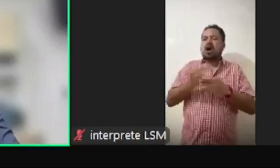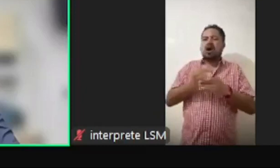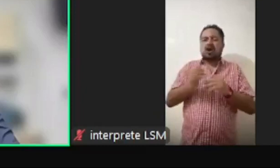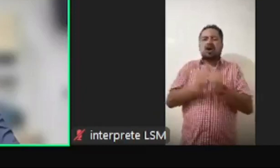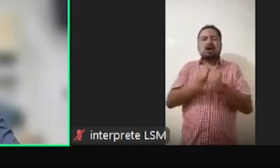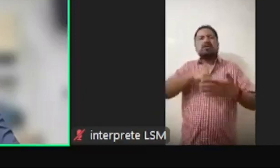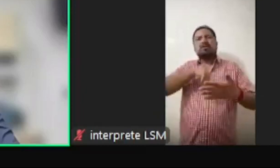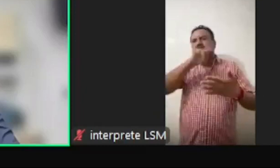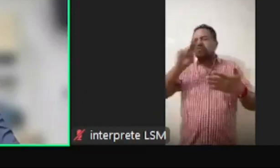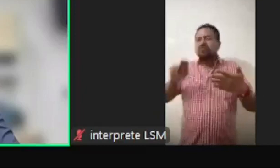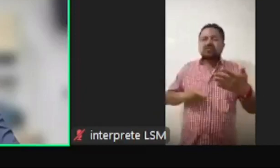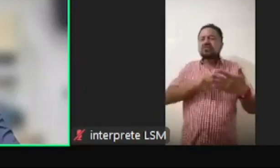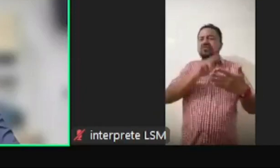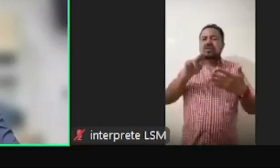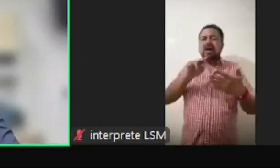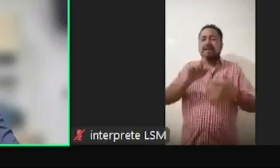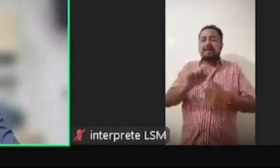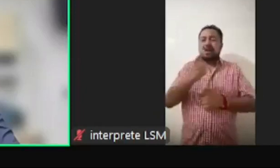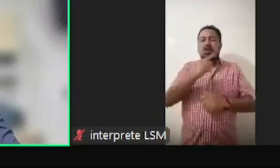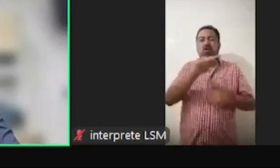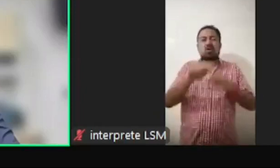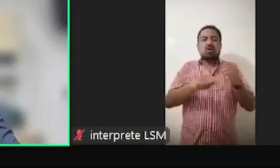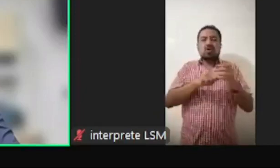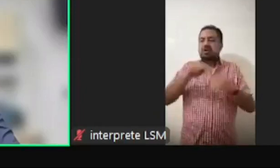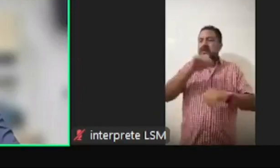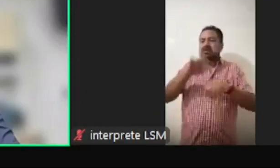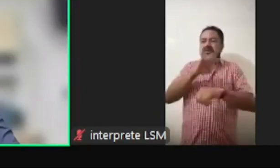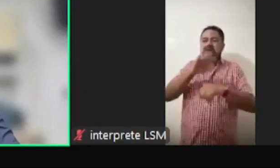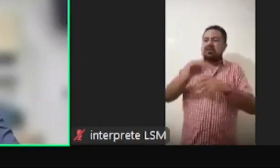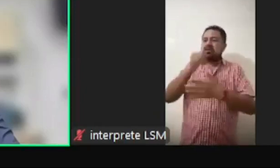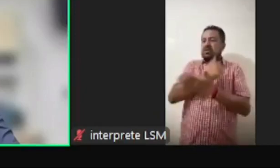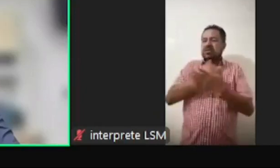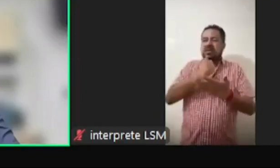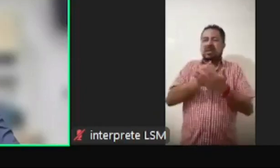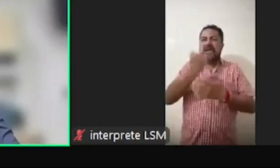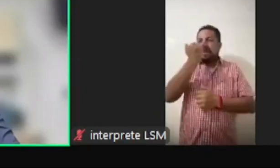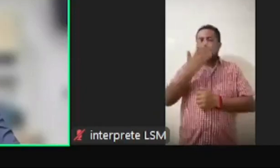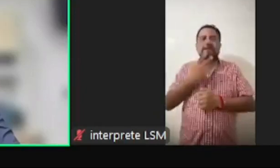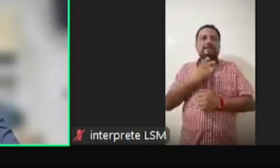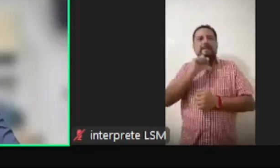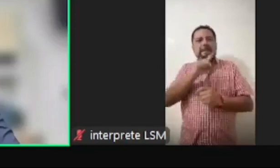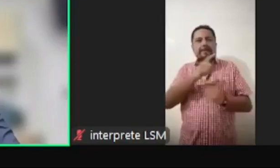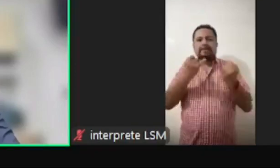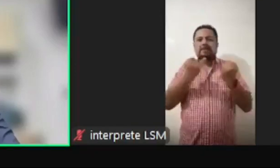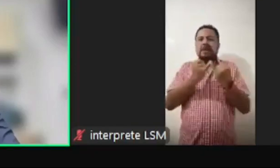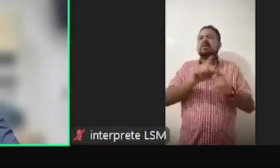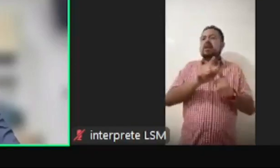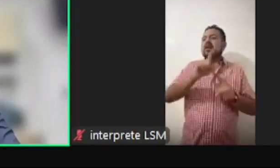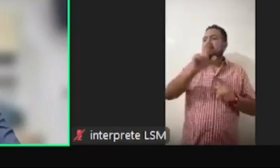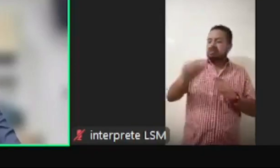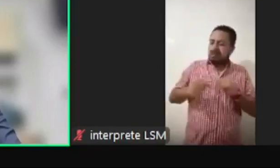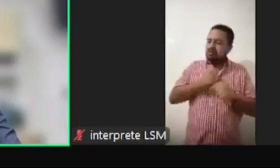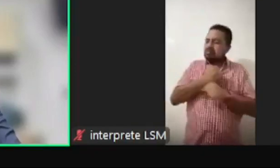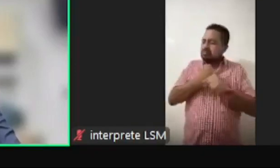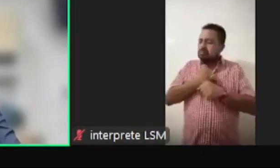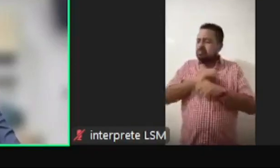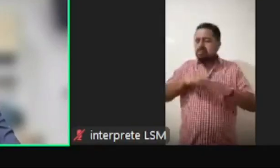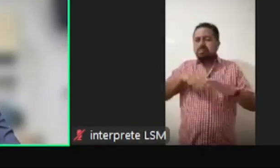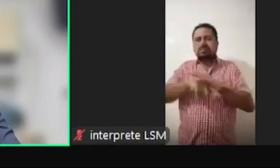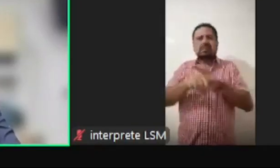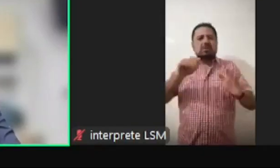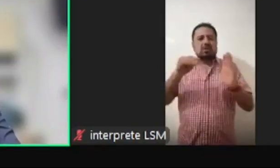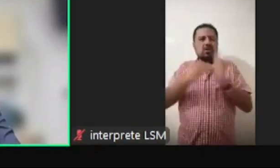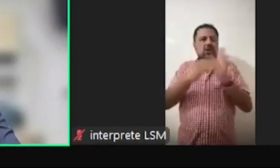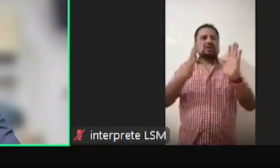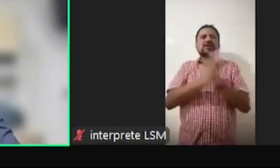bardas en 21 puntos de la ciudad con la imagen y frases denunciadas. No obstante, al analizar los elementos constitutivos de los actos